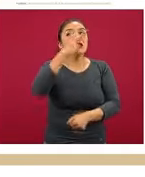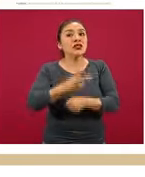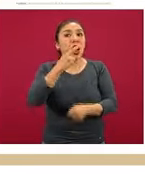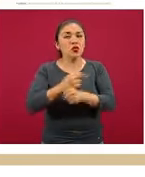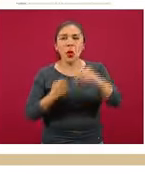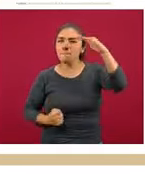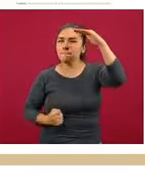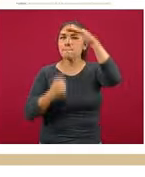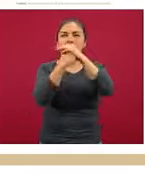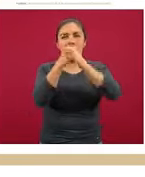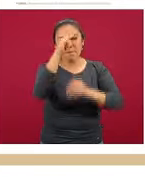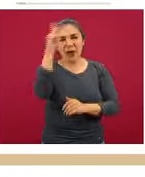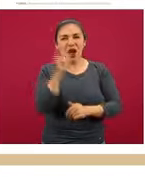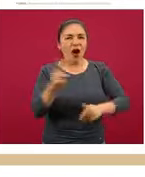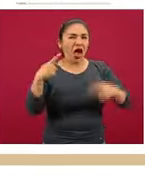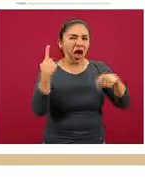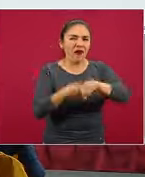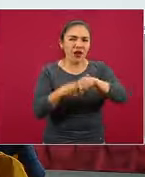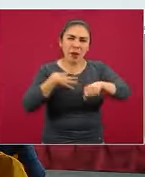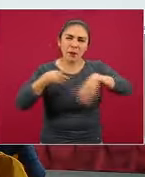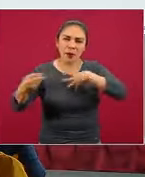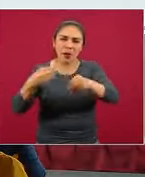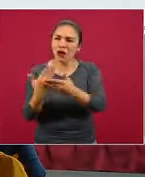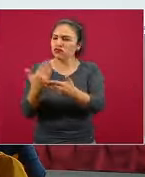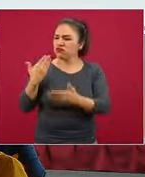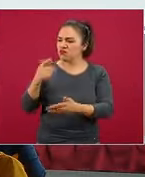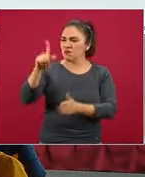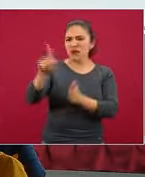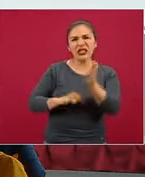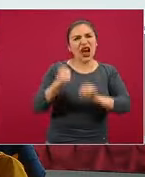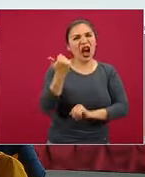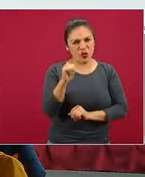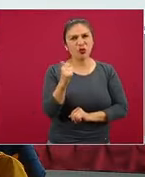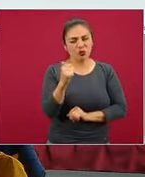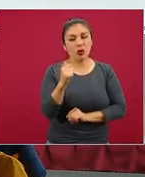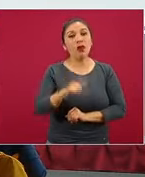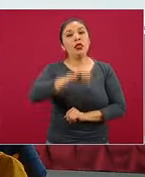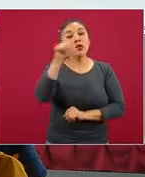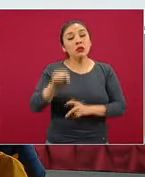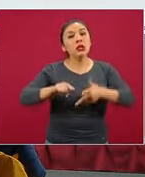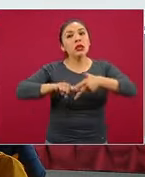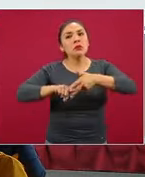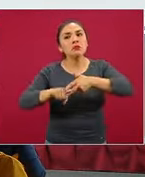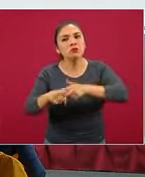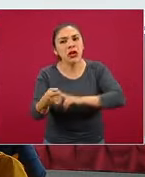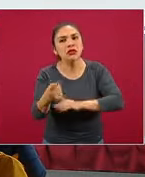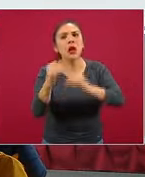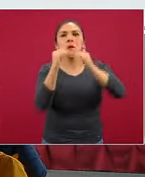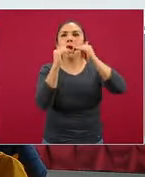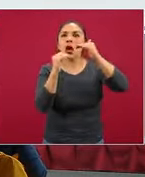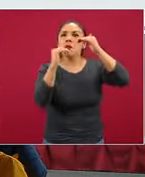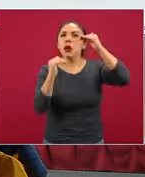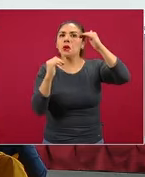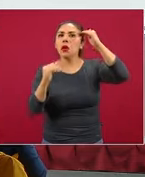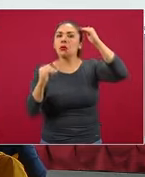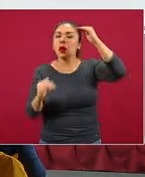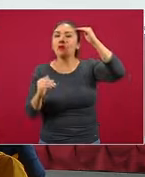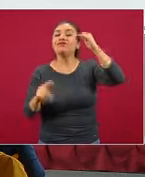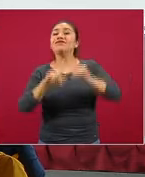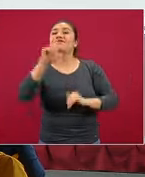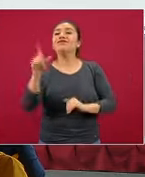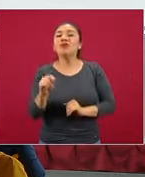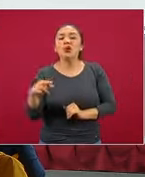acme o segundo pico precisamente en el mes de agosto, inició una tendencia descendente, pero luego